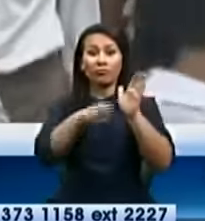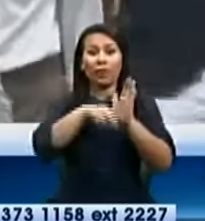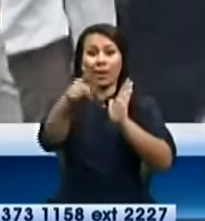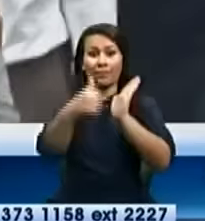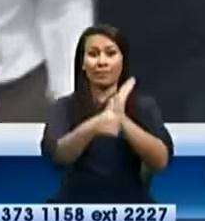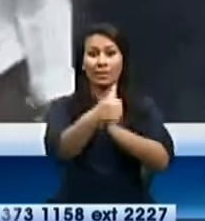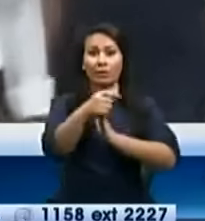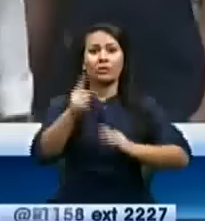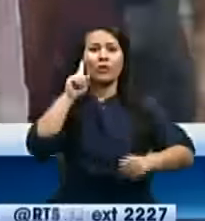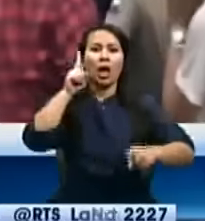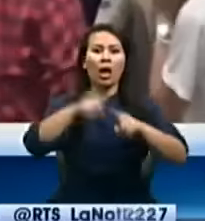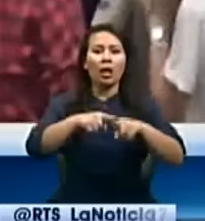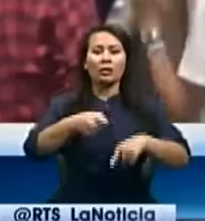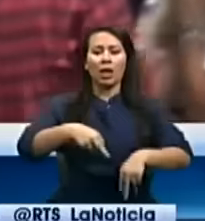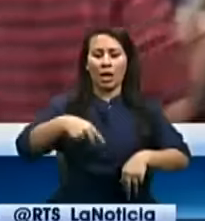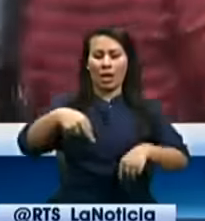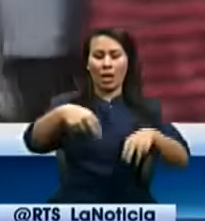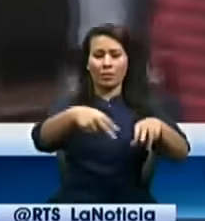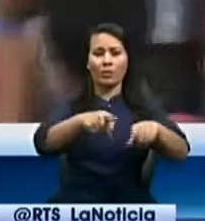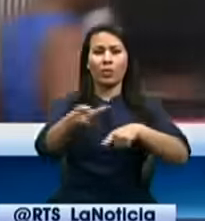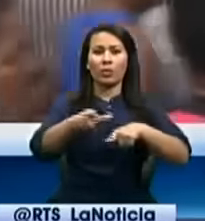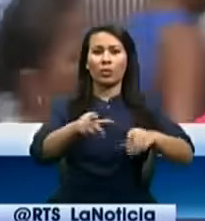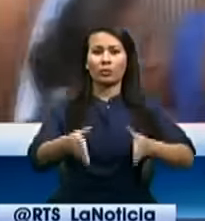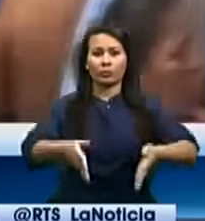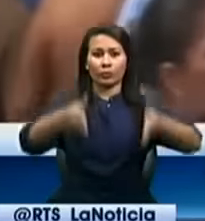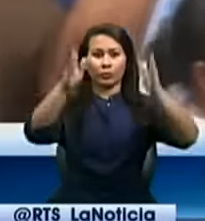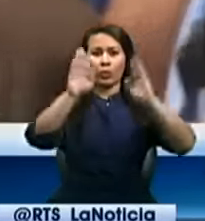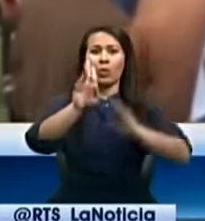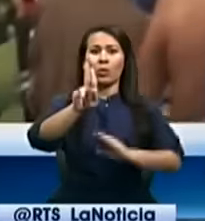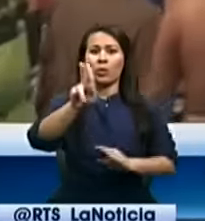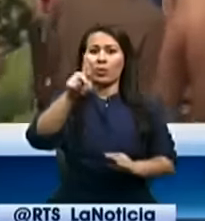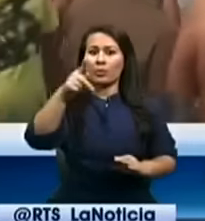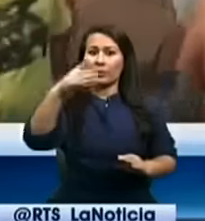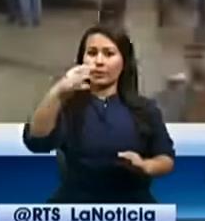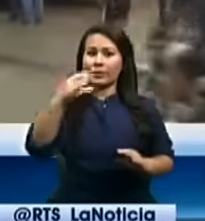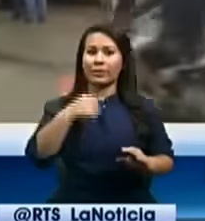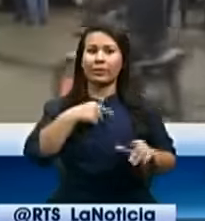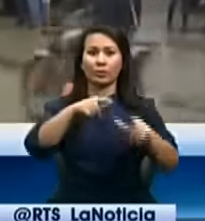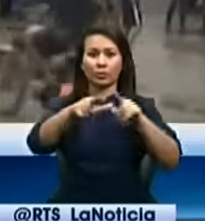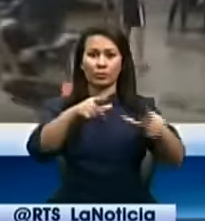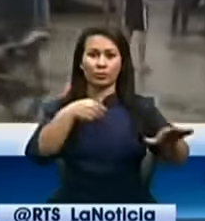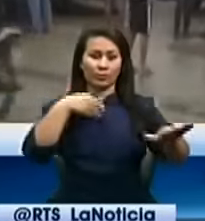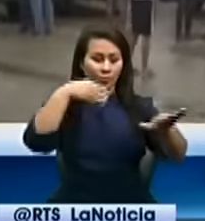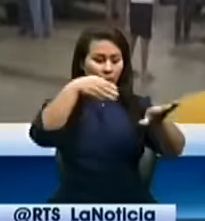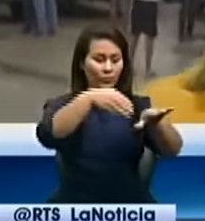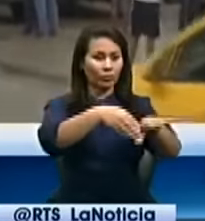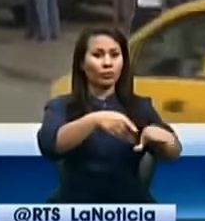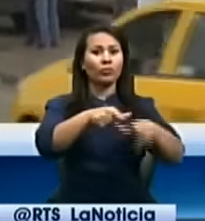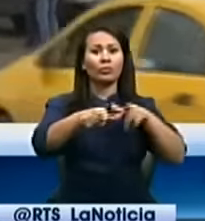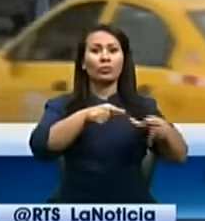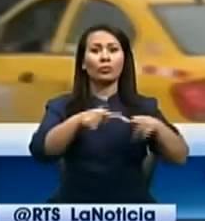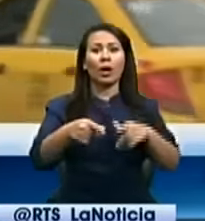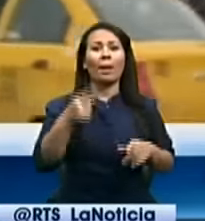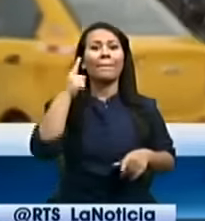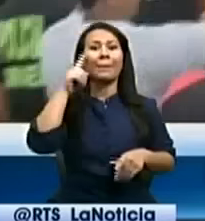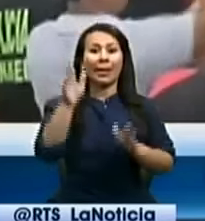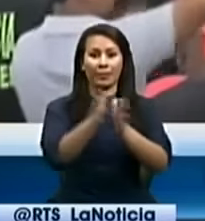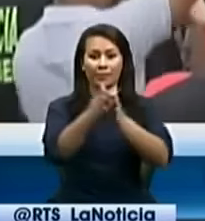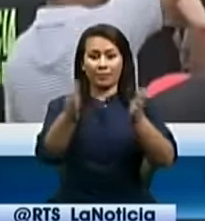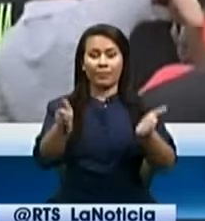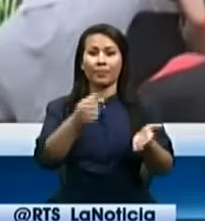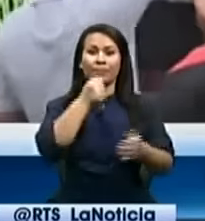en la comuna Montañita. Gran cantidad de personas, habitantes de esta población y medios de comunicación lo esperaban para